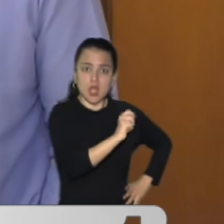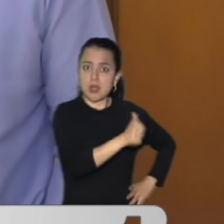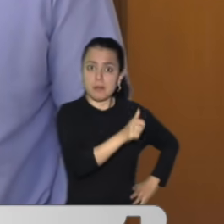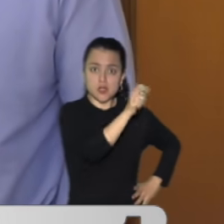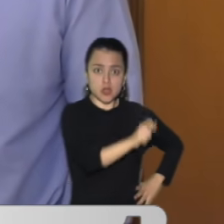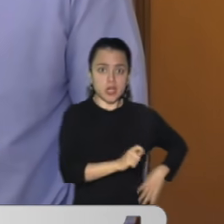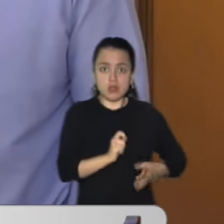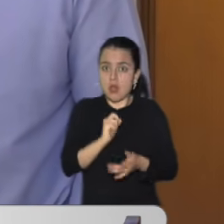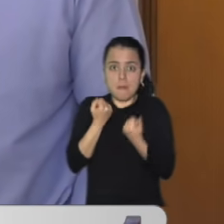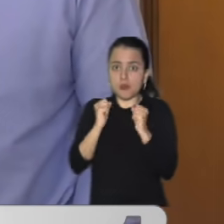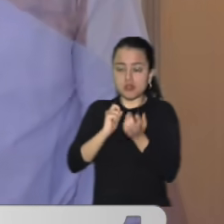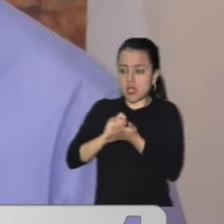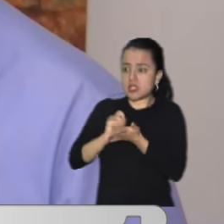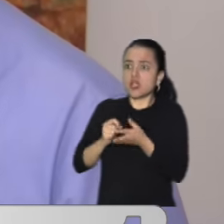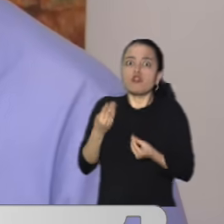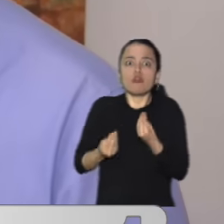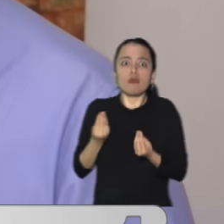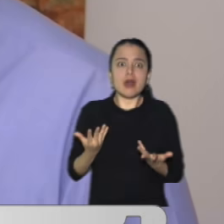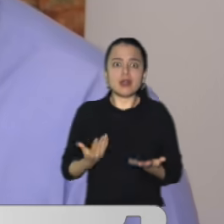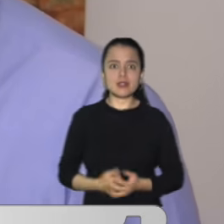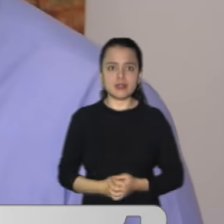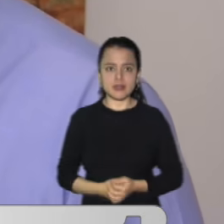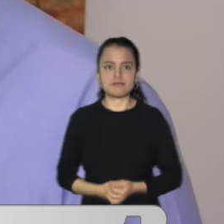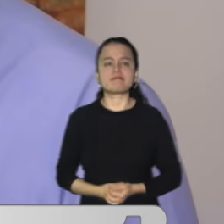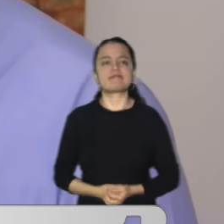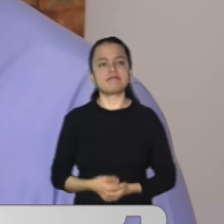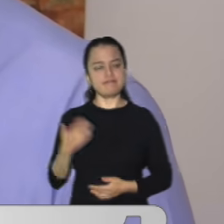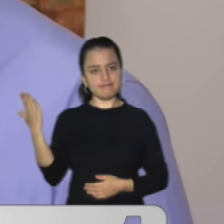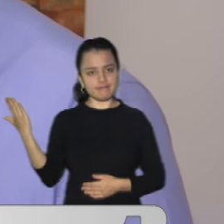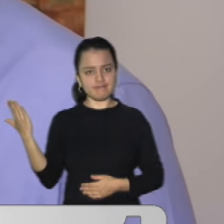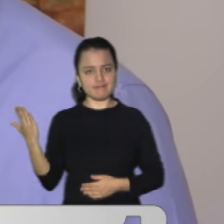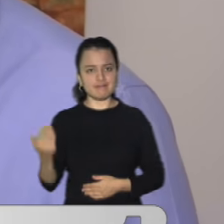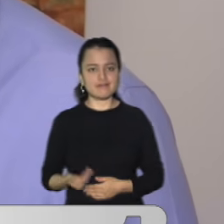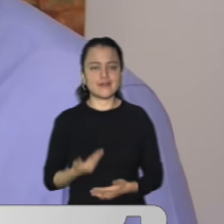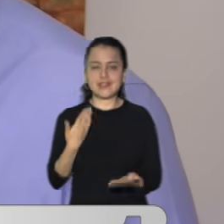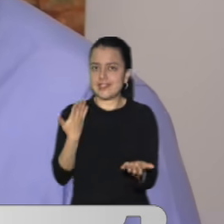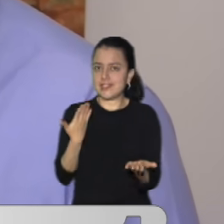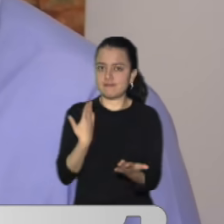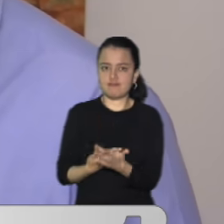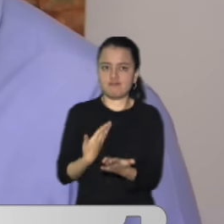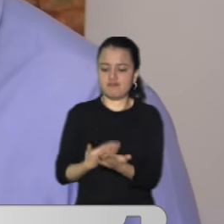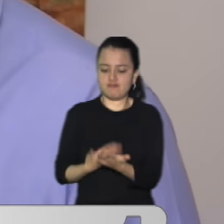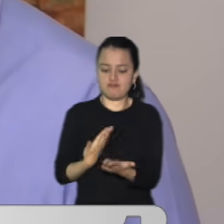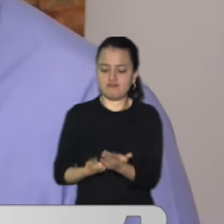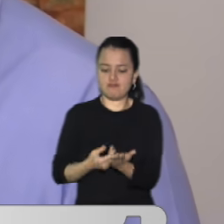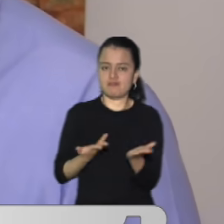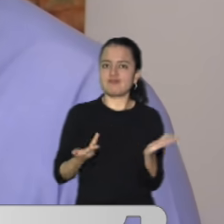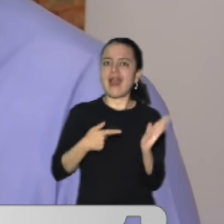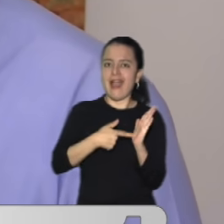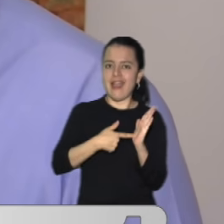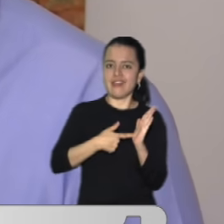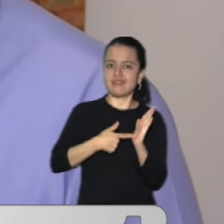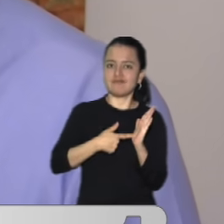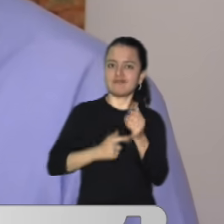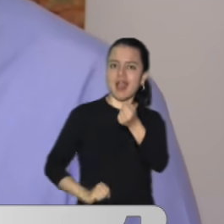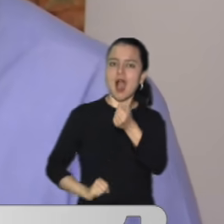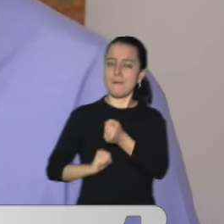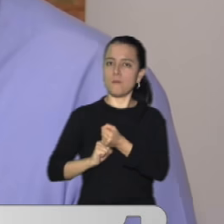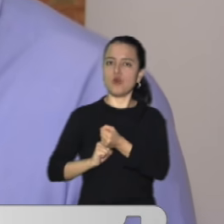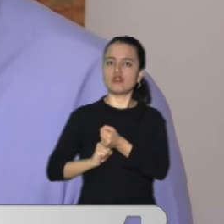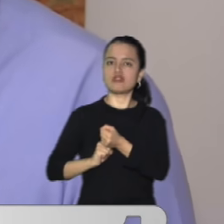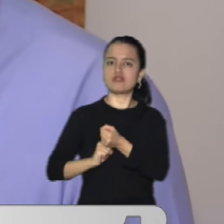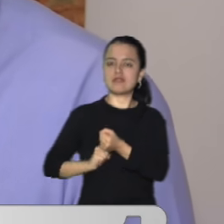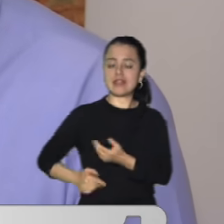digna celebraron la decisión. Es responder al derecho de las personas a tomar decisiones sobre su vida. Y también a